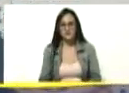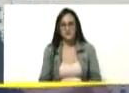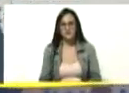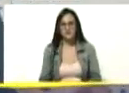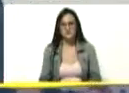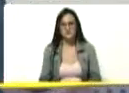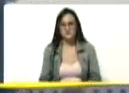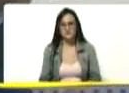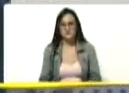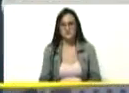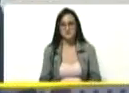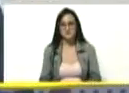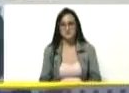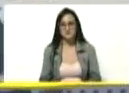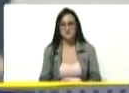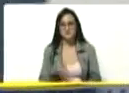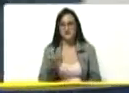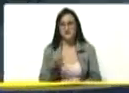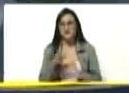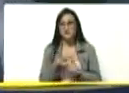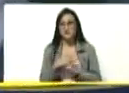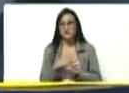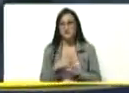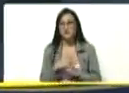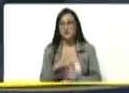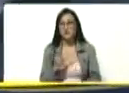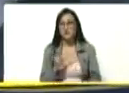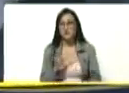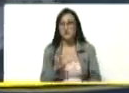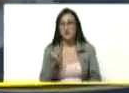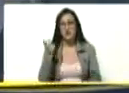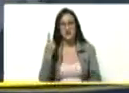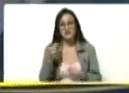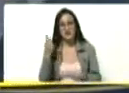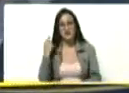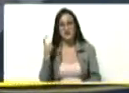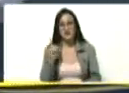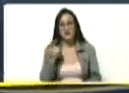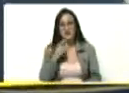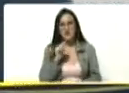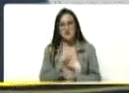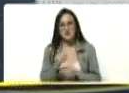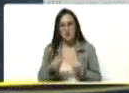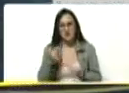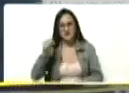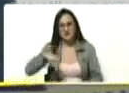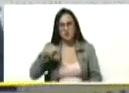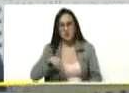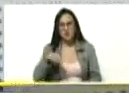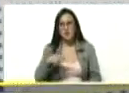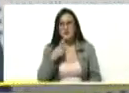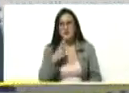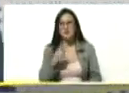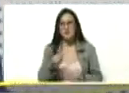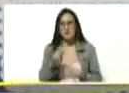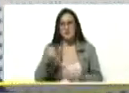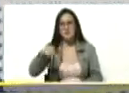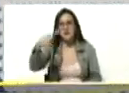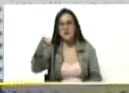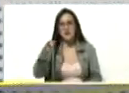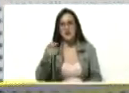Esas son las realidades. No veía lo que hiciste ayer, decime lo que estás haciendo hoy, decime lo que vas a hacer mañana,